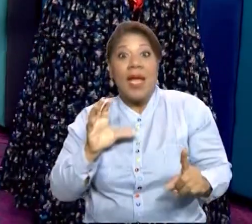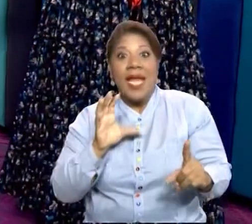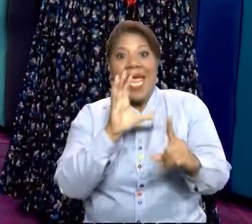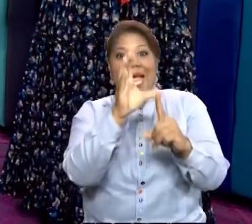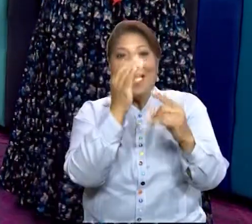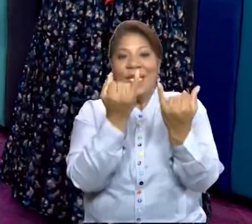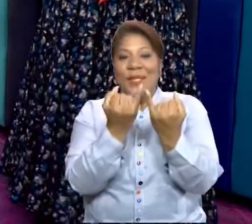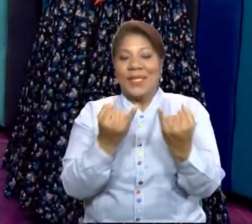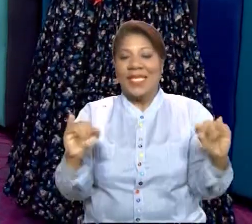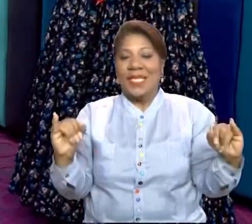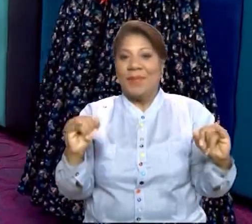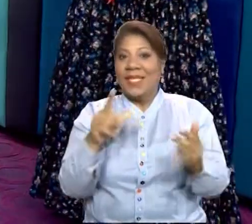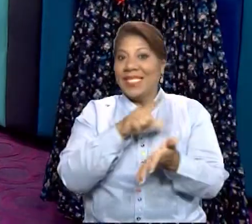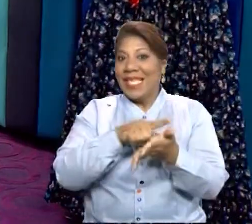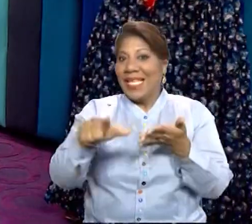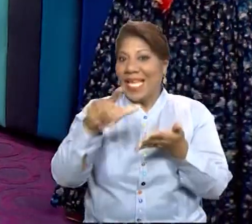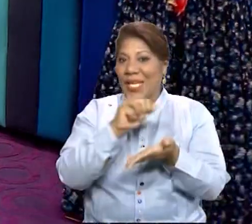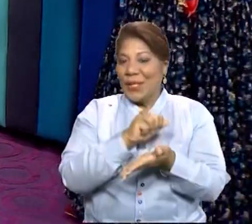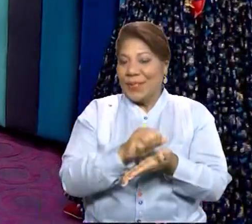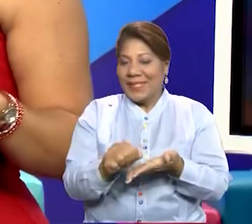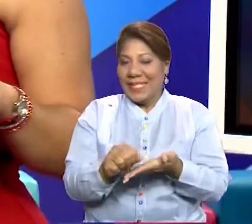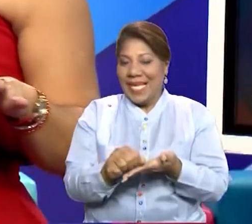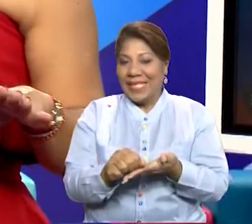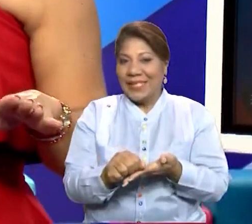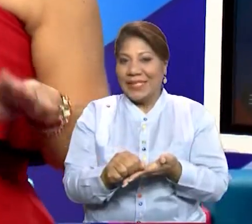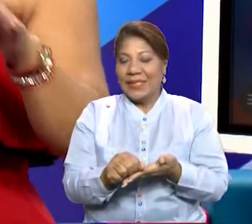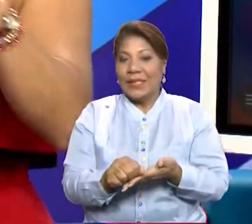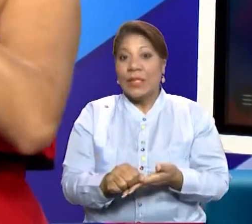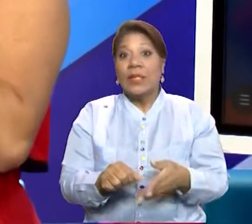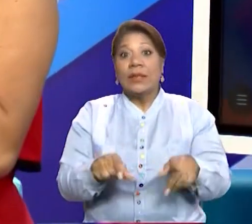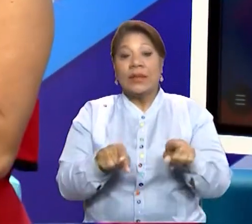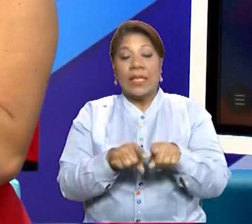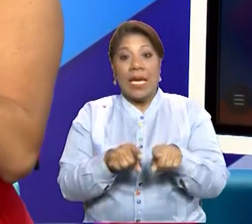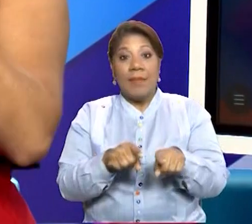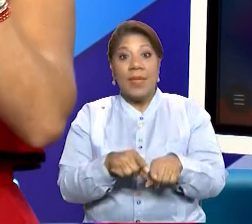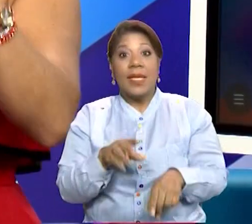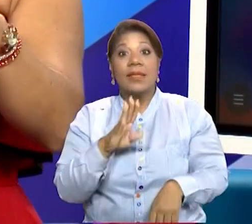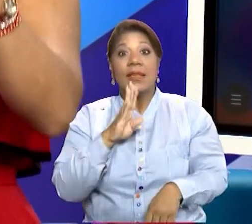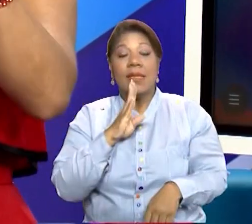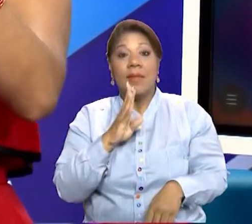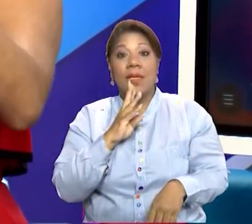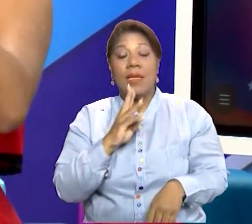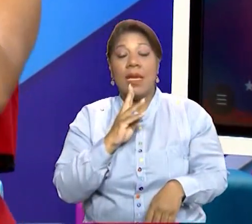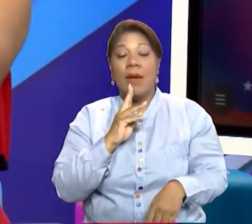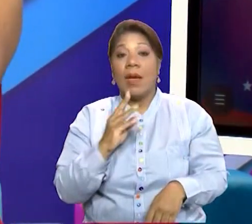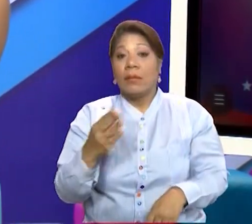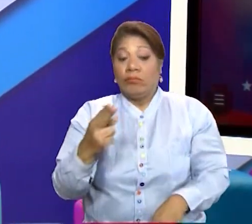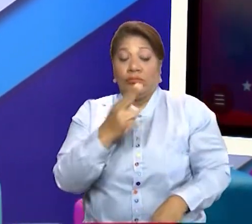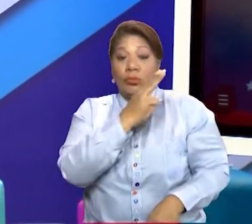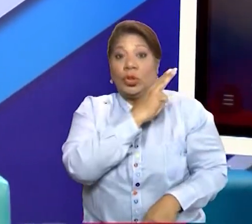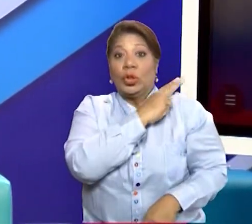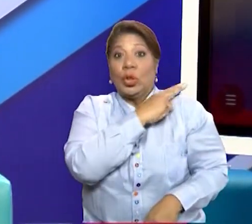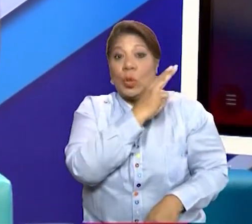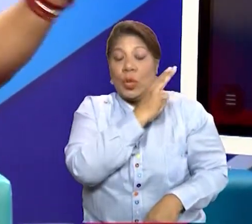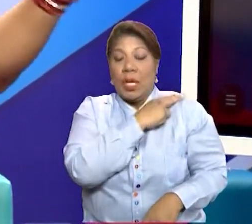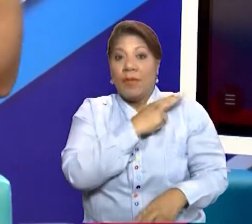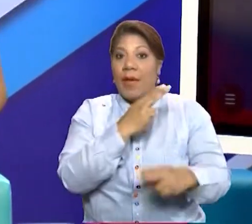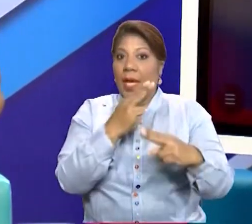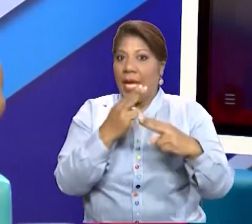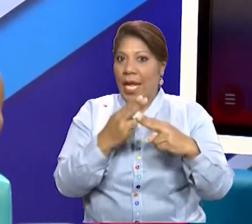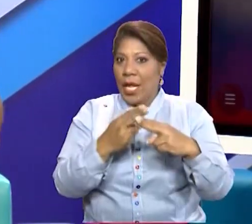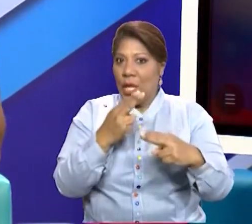Villa de los Santos! Así es. Y ahí hablamos del coronel Segundo Villarreal, que inclusive en Los Santos hay un colegio que lleva